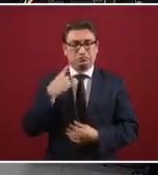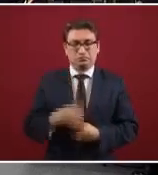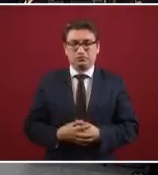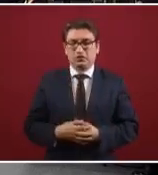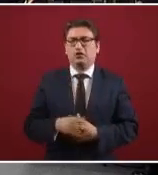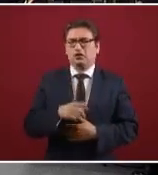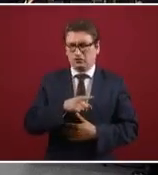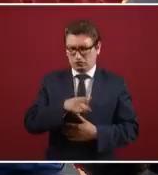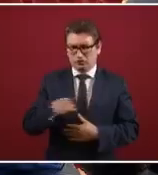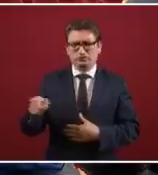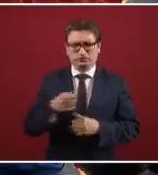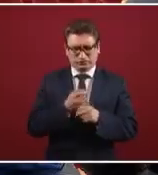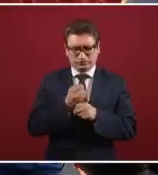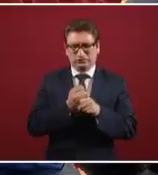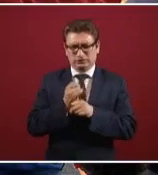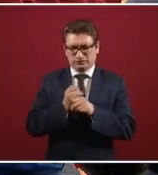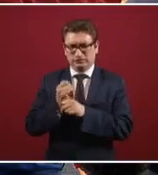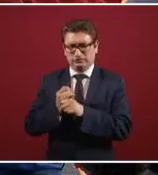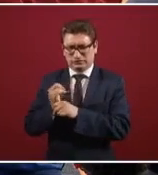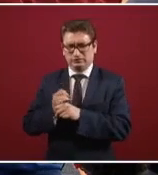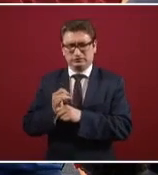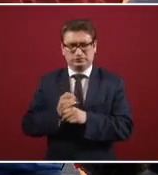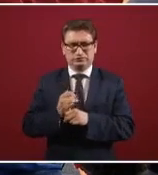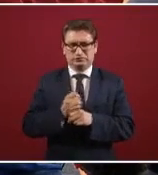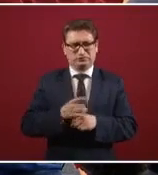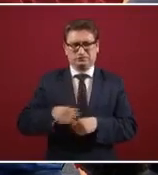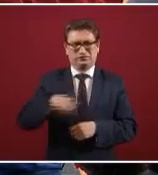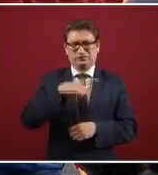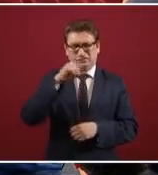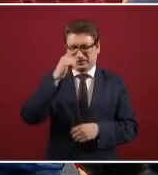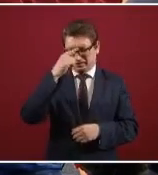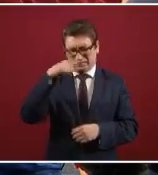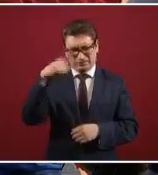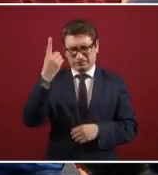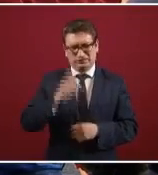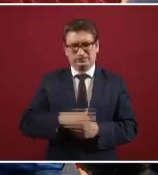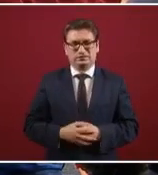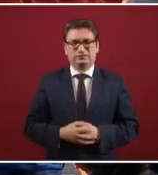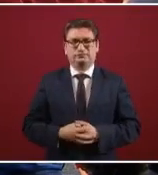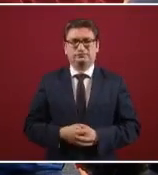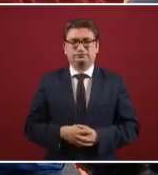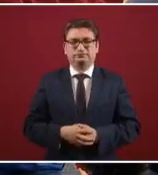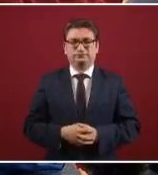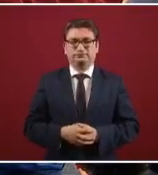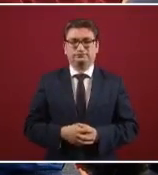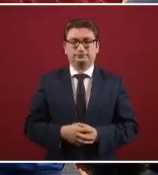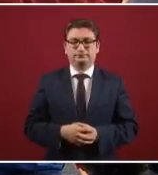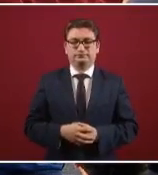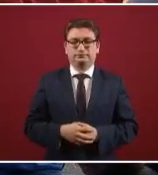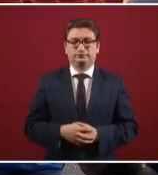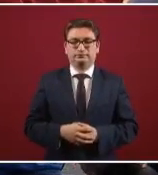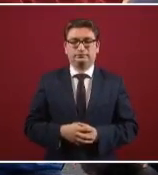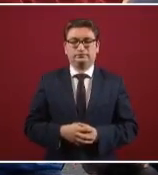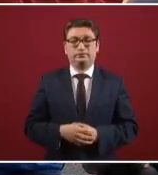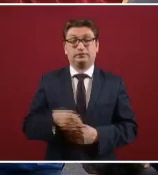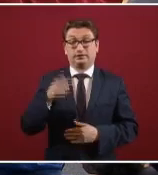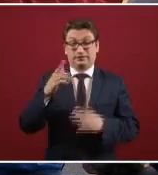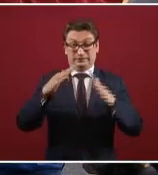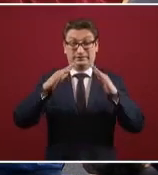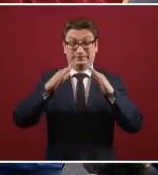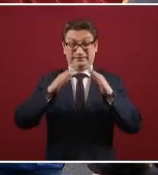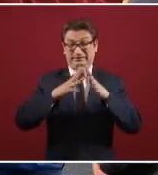háganlo ustedes no va a costar les trabajo se los aseguro entonces esa